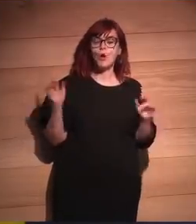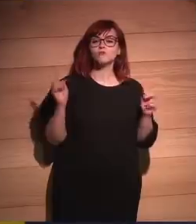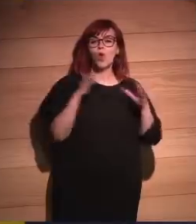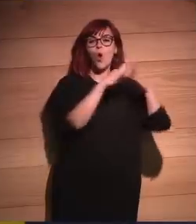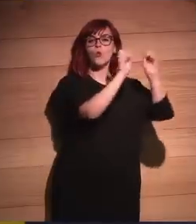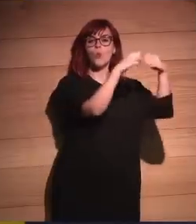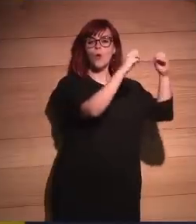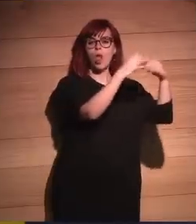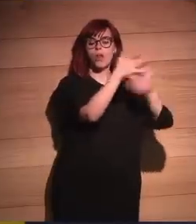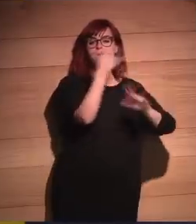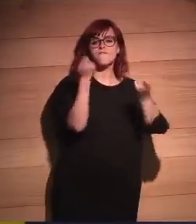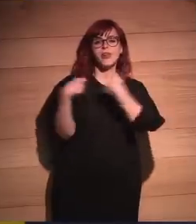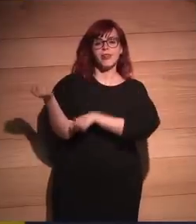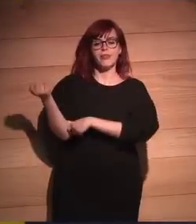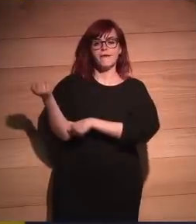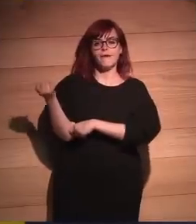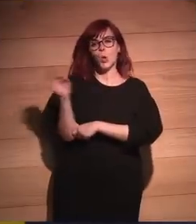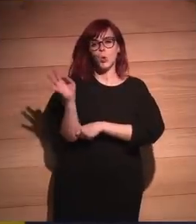Google deje de vender